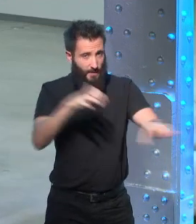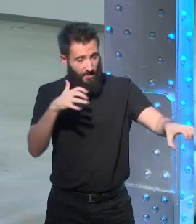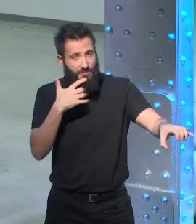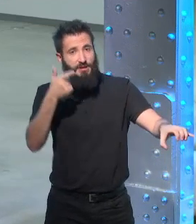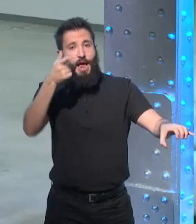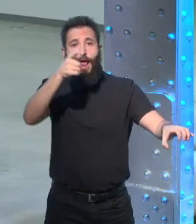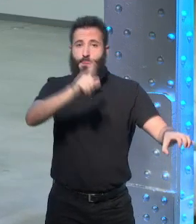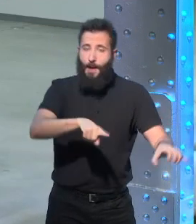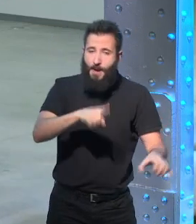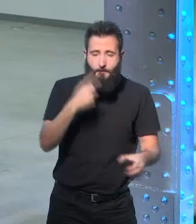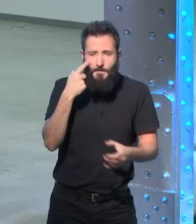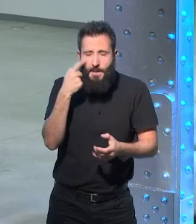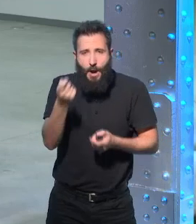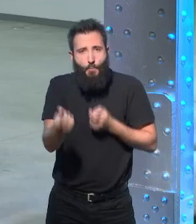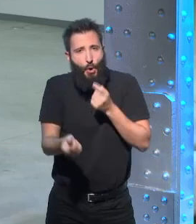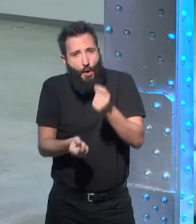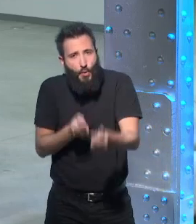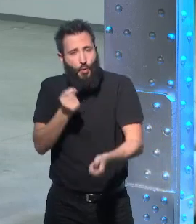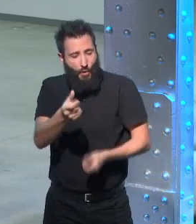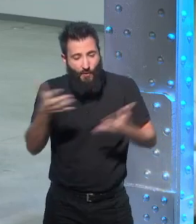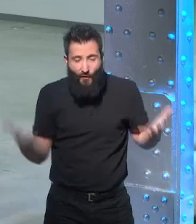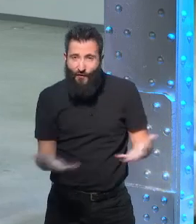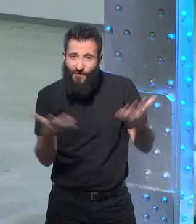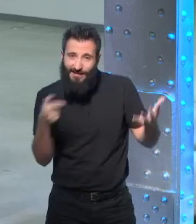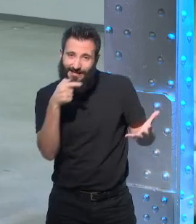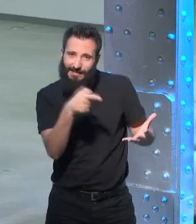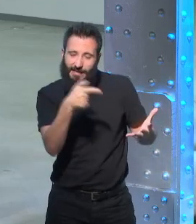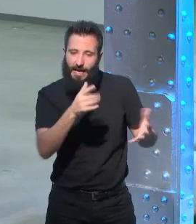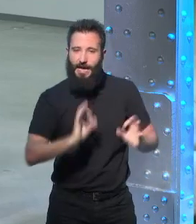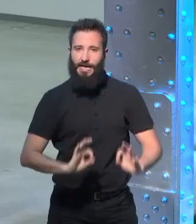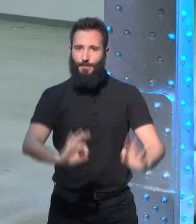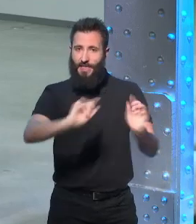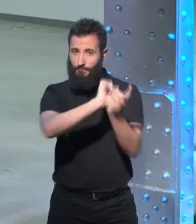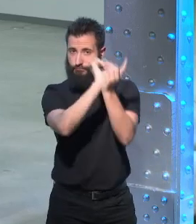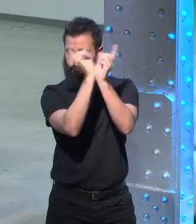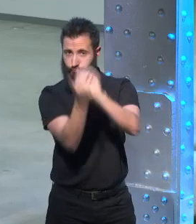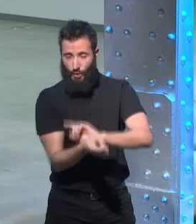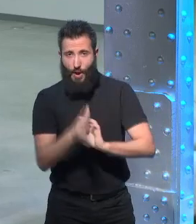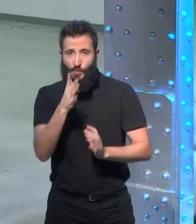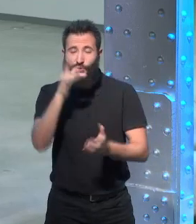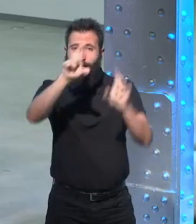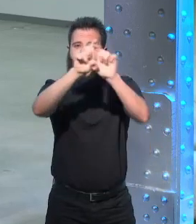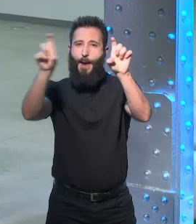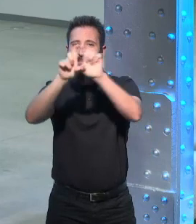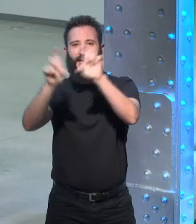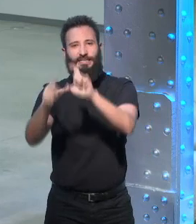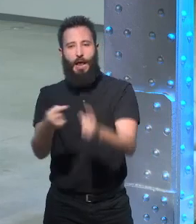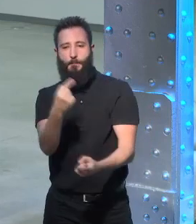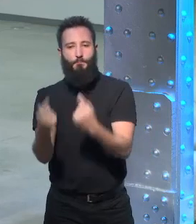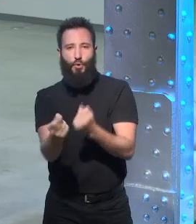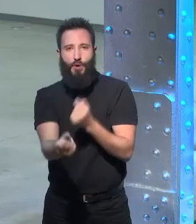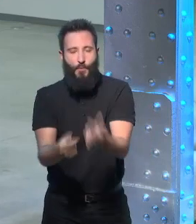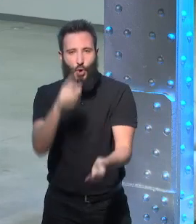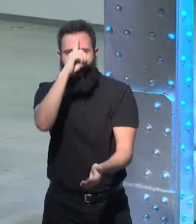está viendo cómo poco a poco estas ofertas se están especializando, porque las empresas cada vez definen mejor los roles que